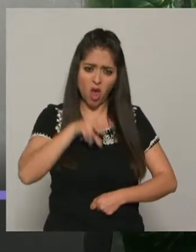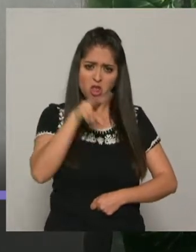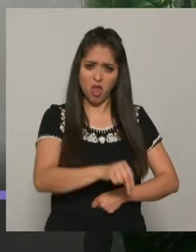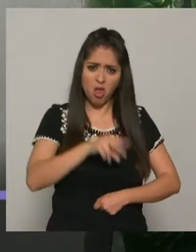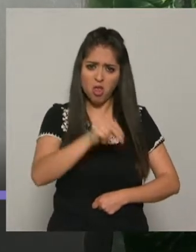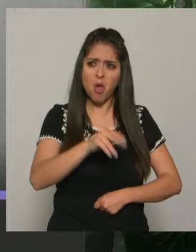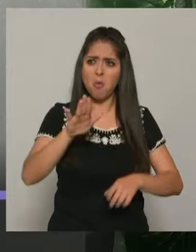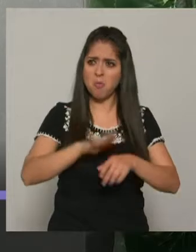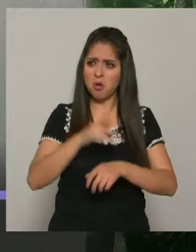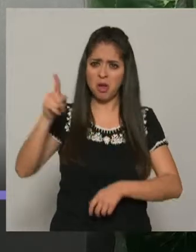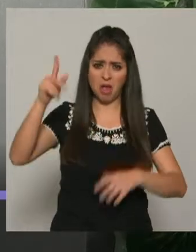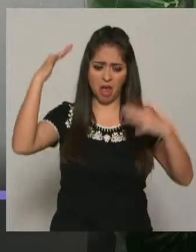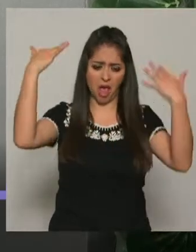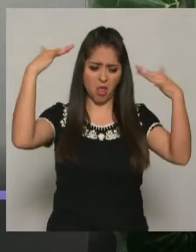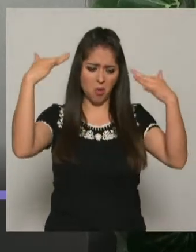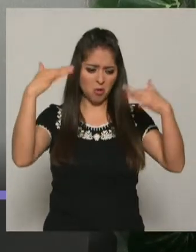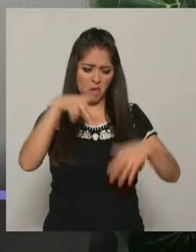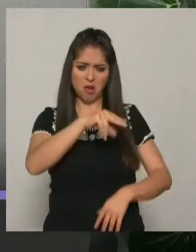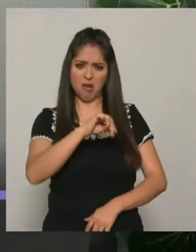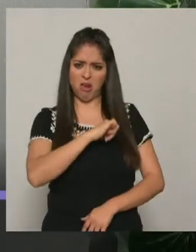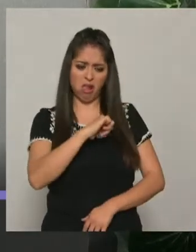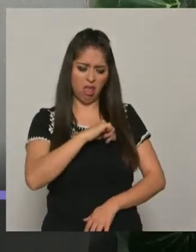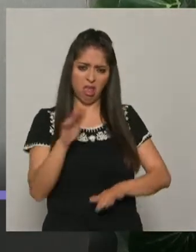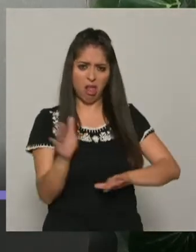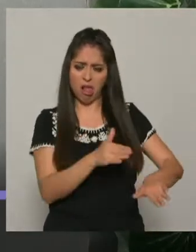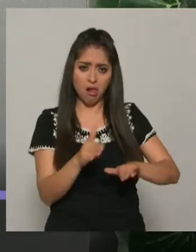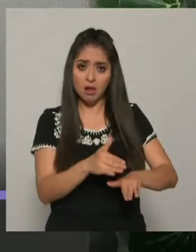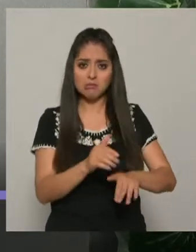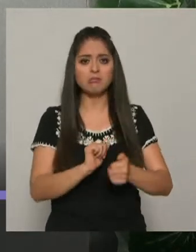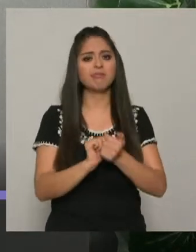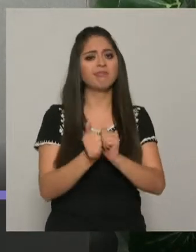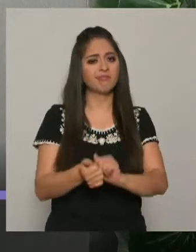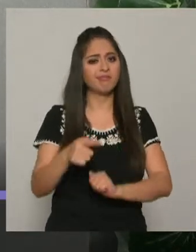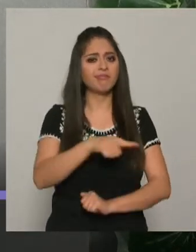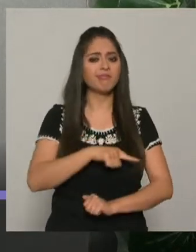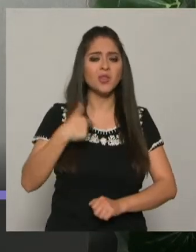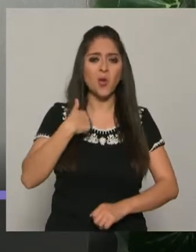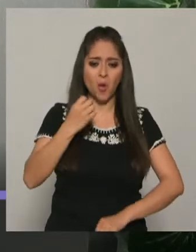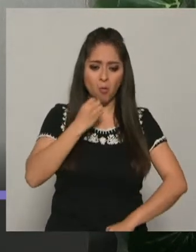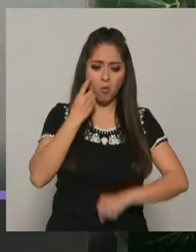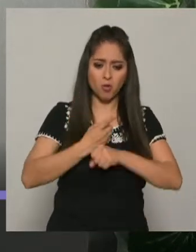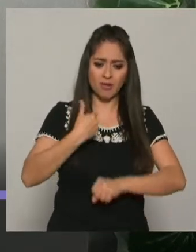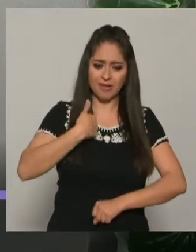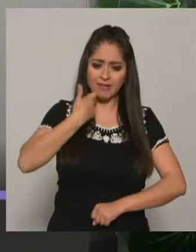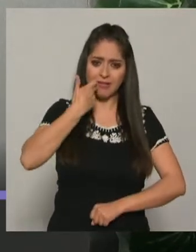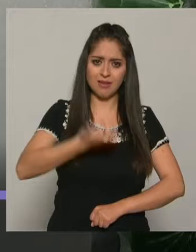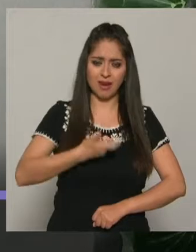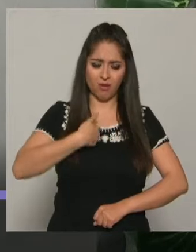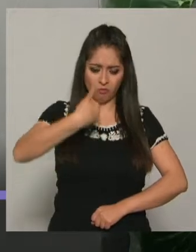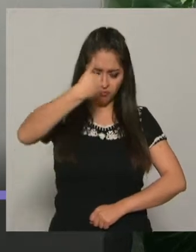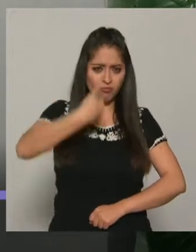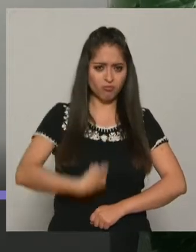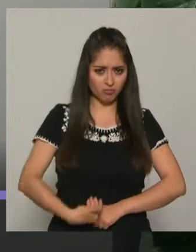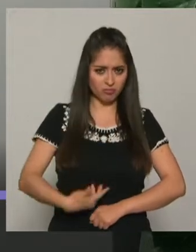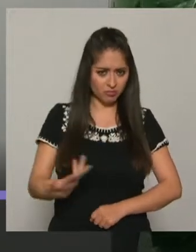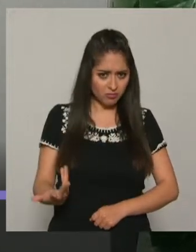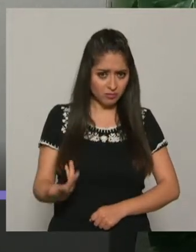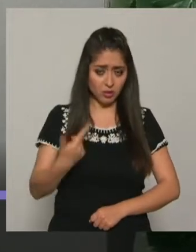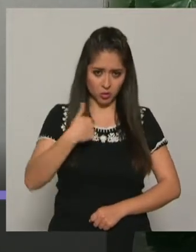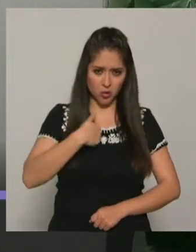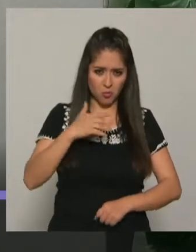por adultocentrismo sería negarles la posibilidad de ser quienes son. Eso es muy importante y me lanzas esa pregunta y me parece muy